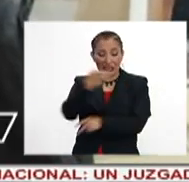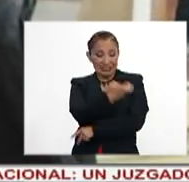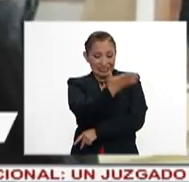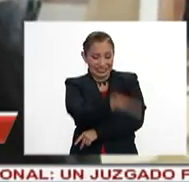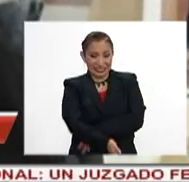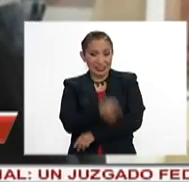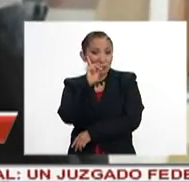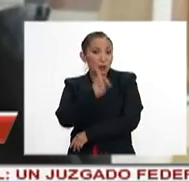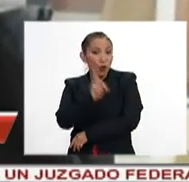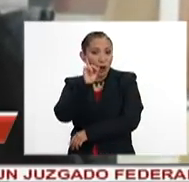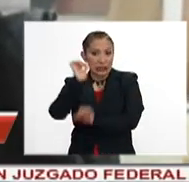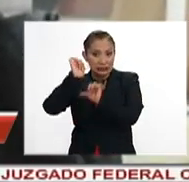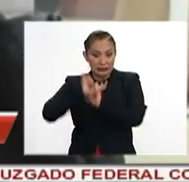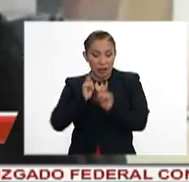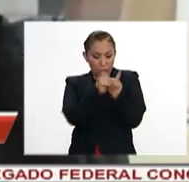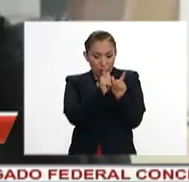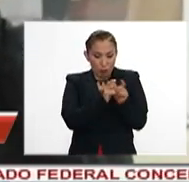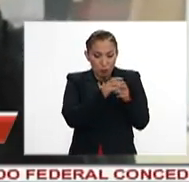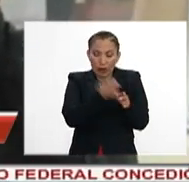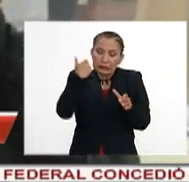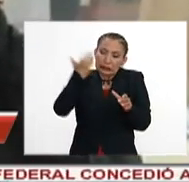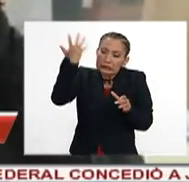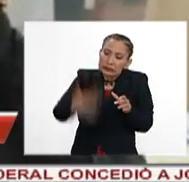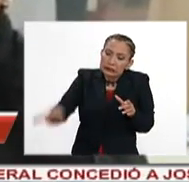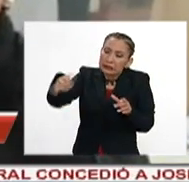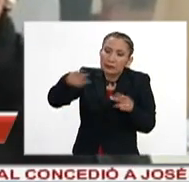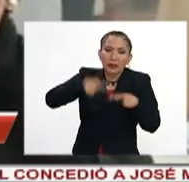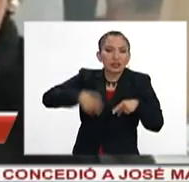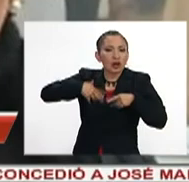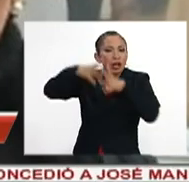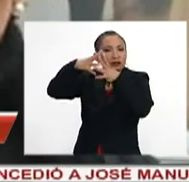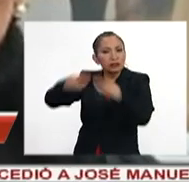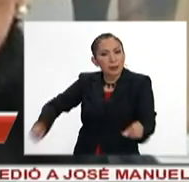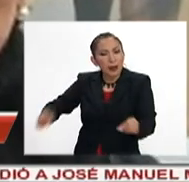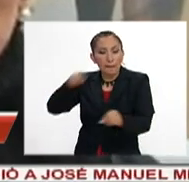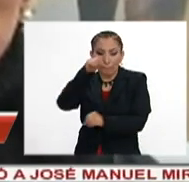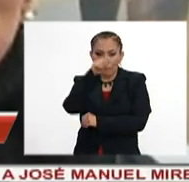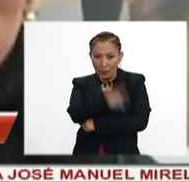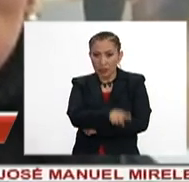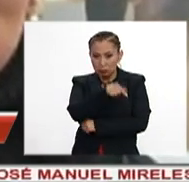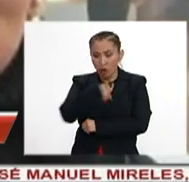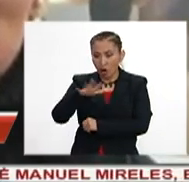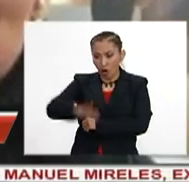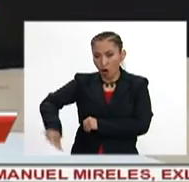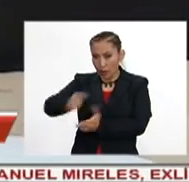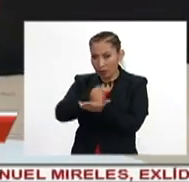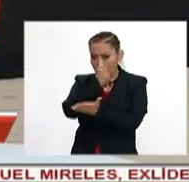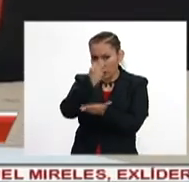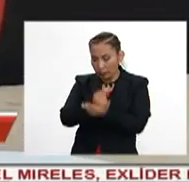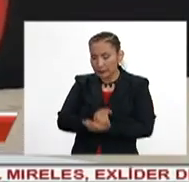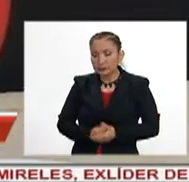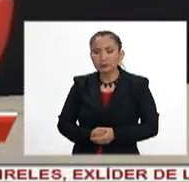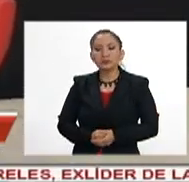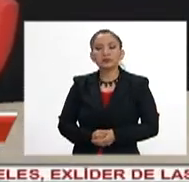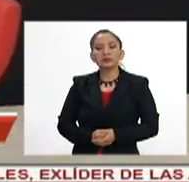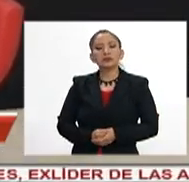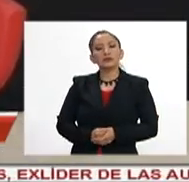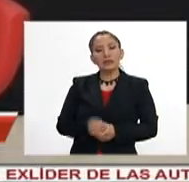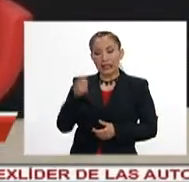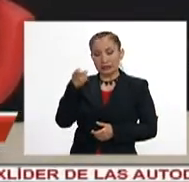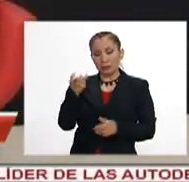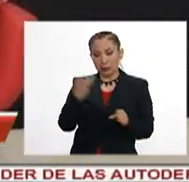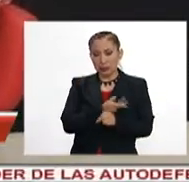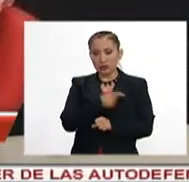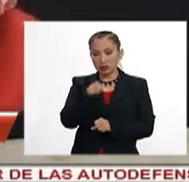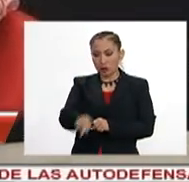mujer encabezaba un grupo de búsqueda de personas desaparecidas precisamente en la zona del estado. Bueno, ante